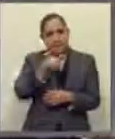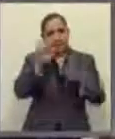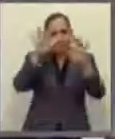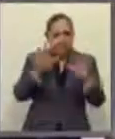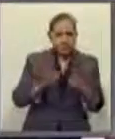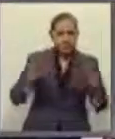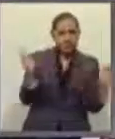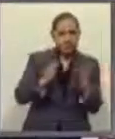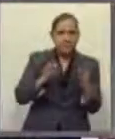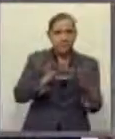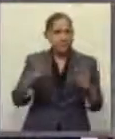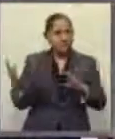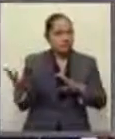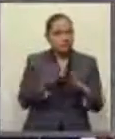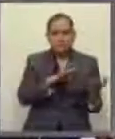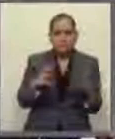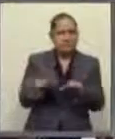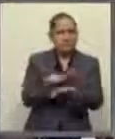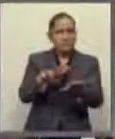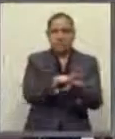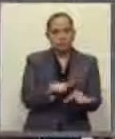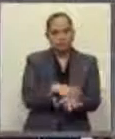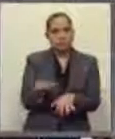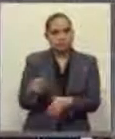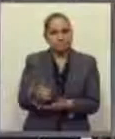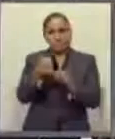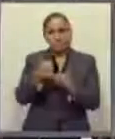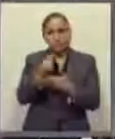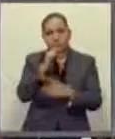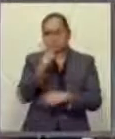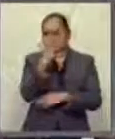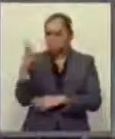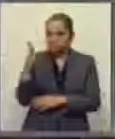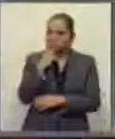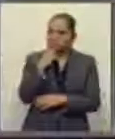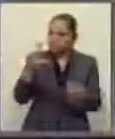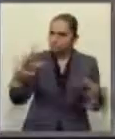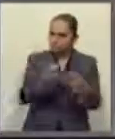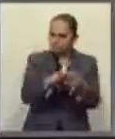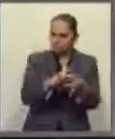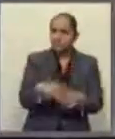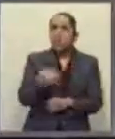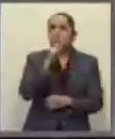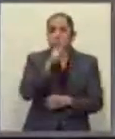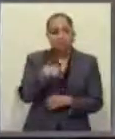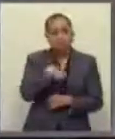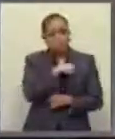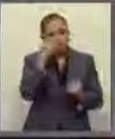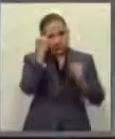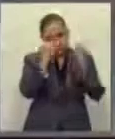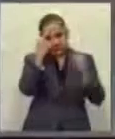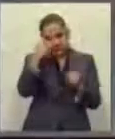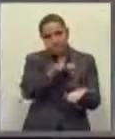recordar que ya se cuentan con elementos para diseñar una estrategia que impulse a la pequeña agricultura